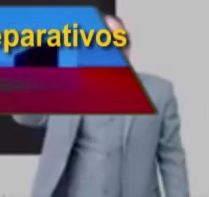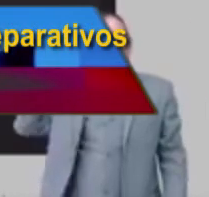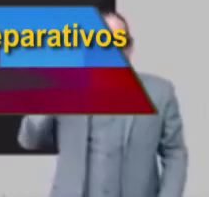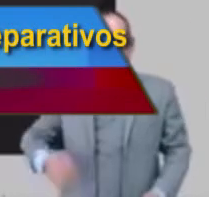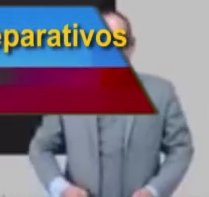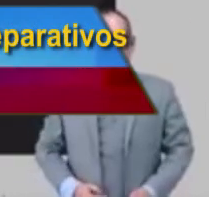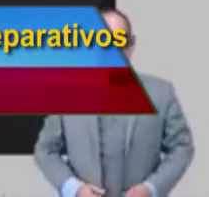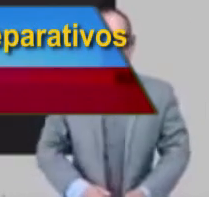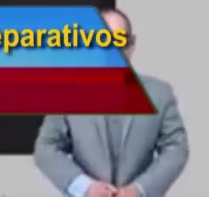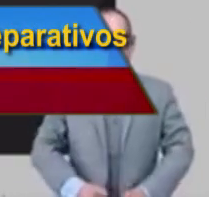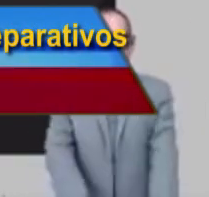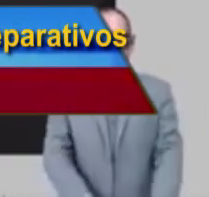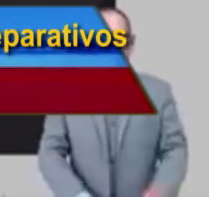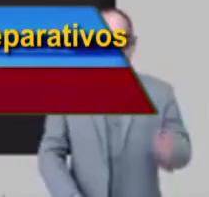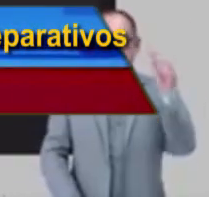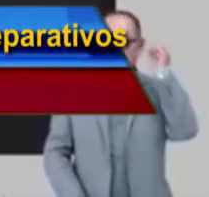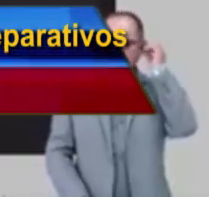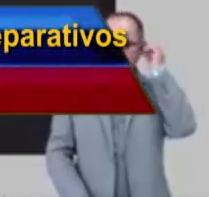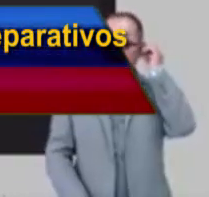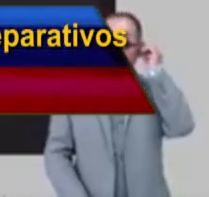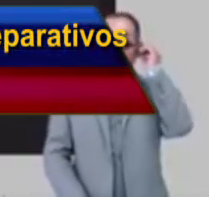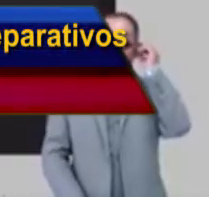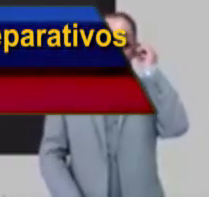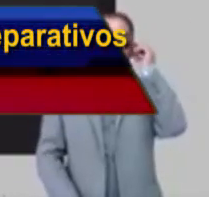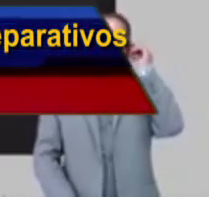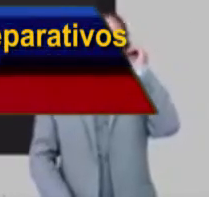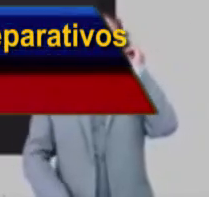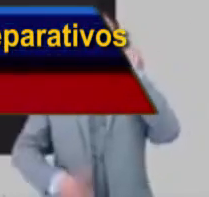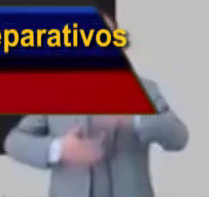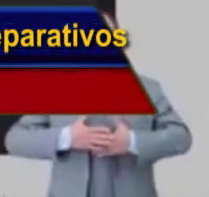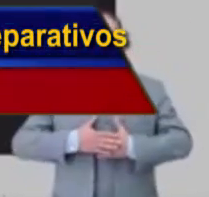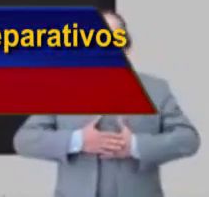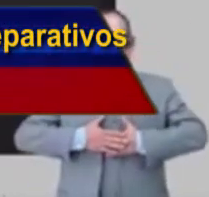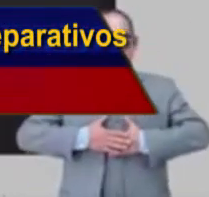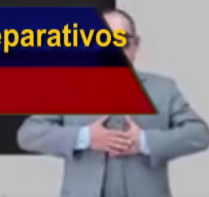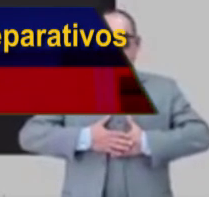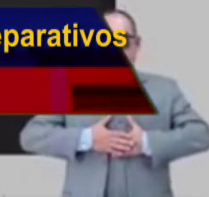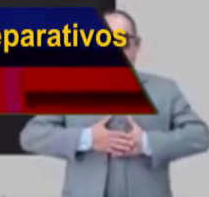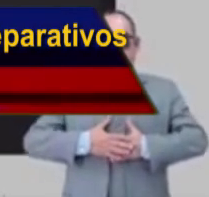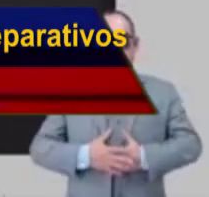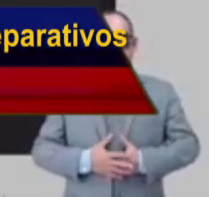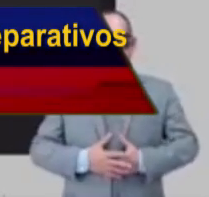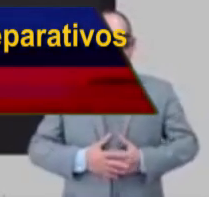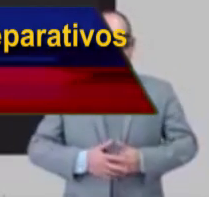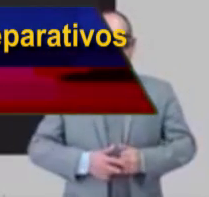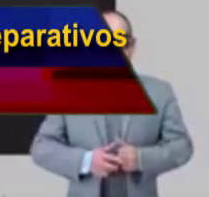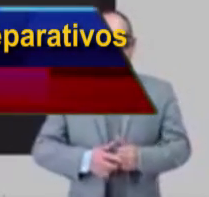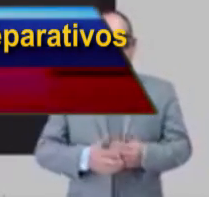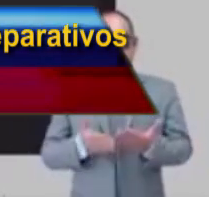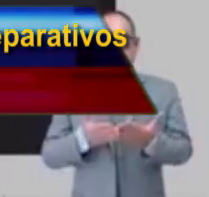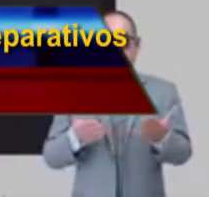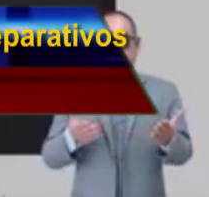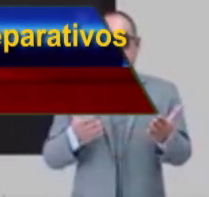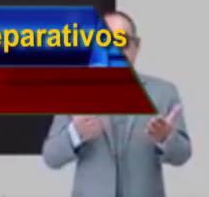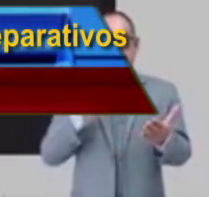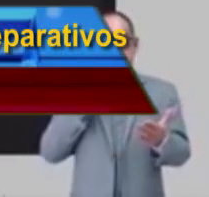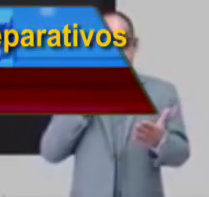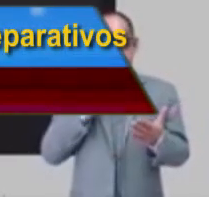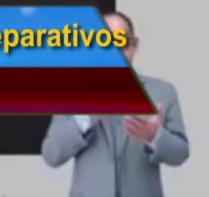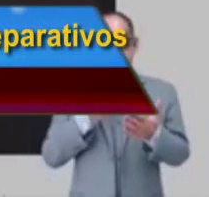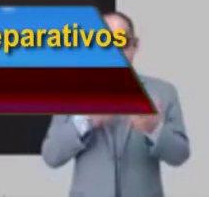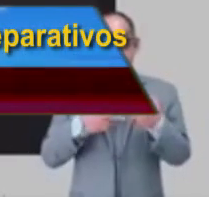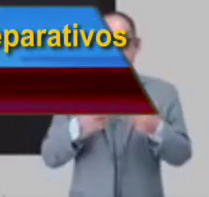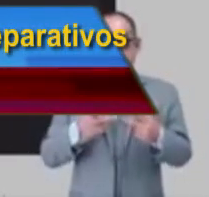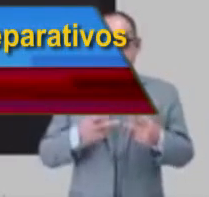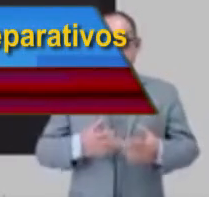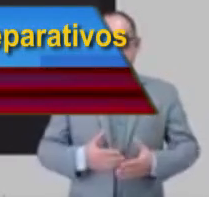el instituto estatal electoral de hidalgo llevó a cabo la primera sesión ordinaria del consejo general del mes de marzo en la que fue presentado el cuarto